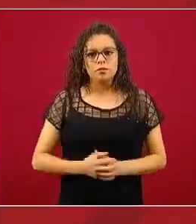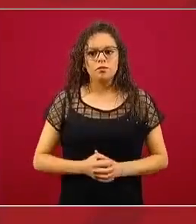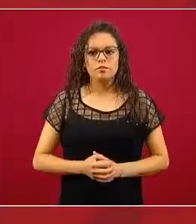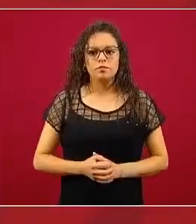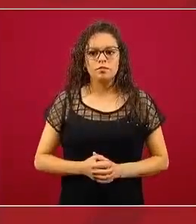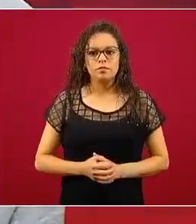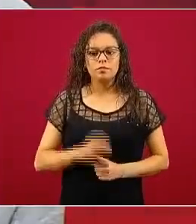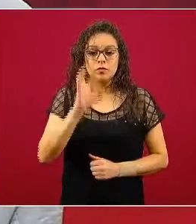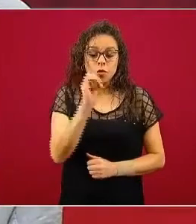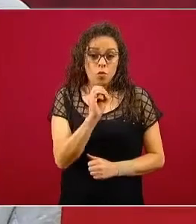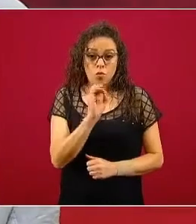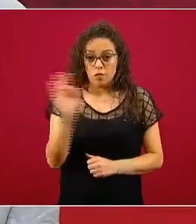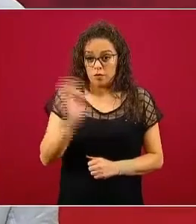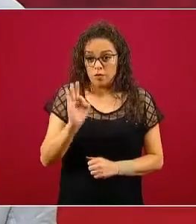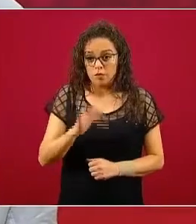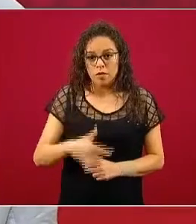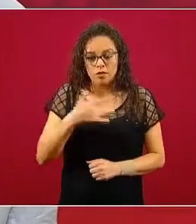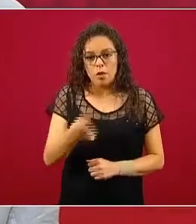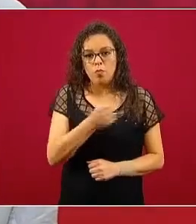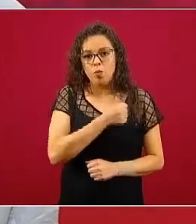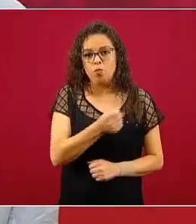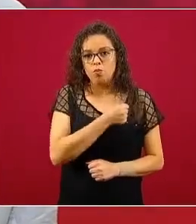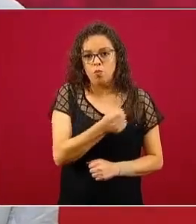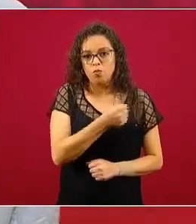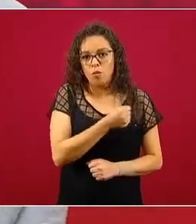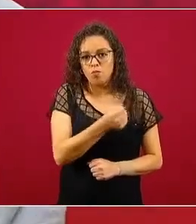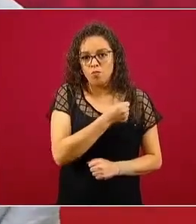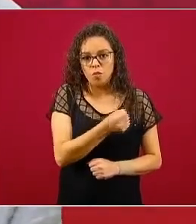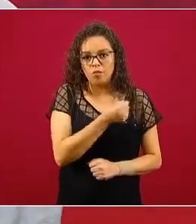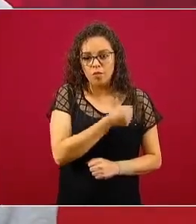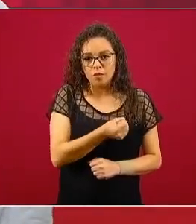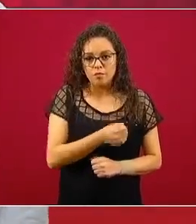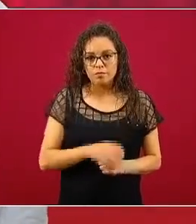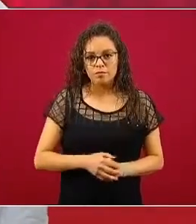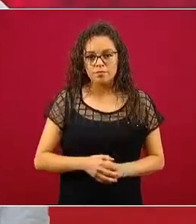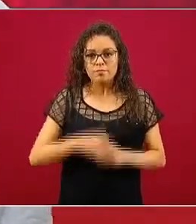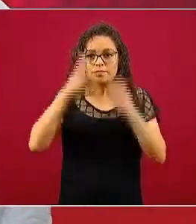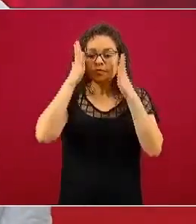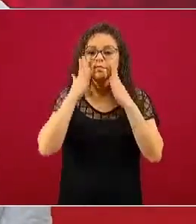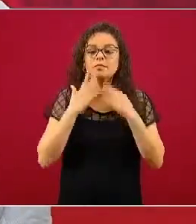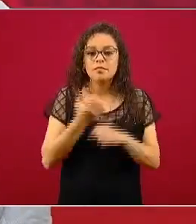O quizá siente palpitaciones, o quizá se ve pálida,